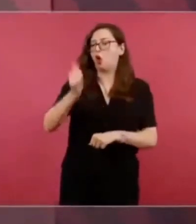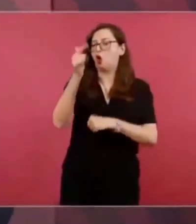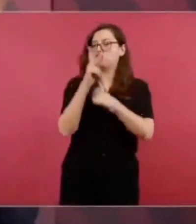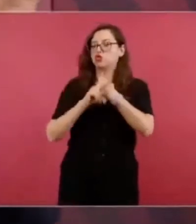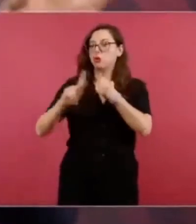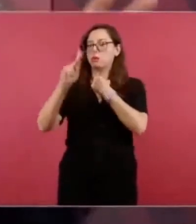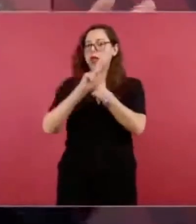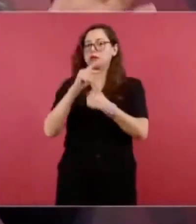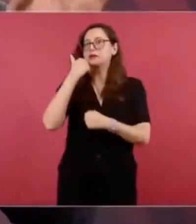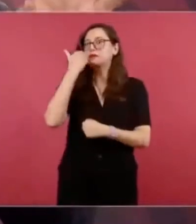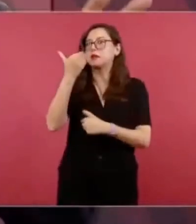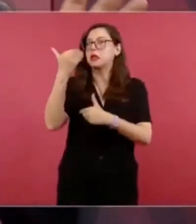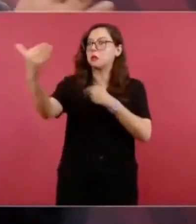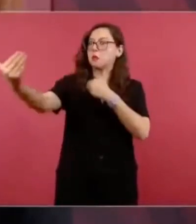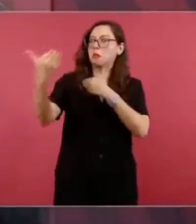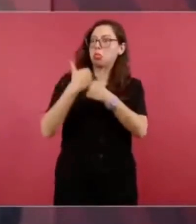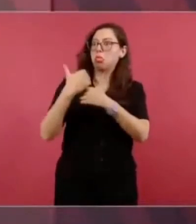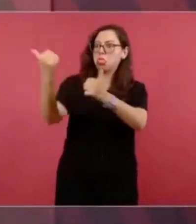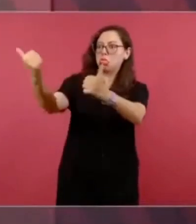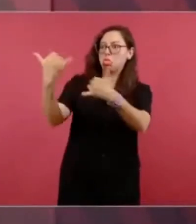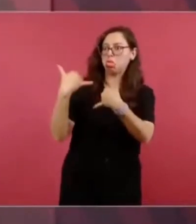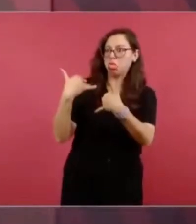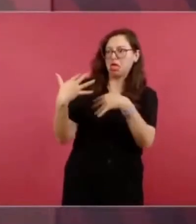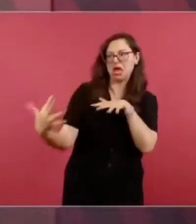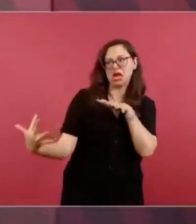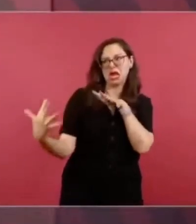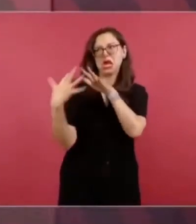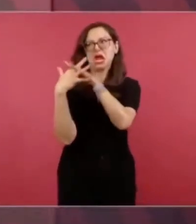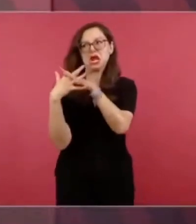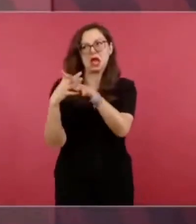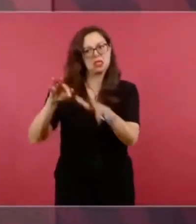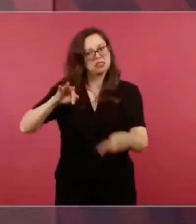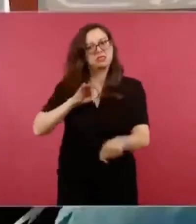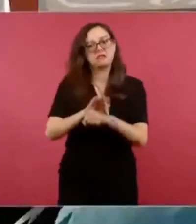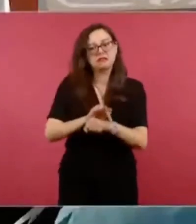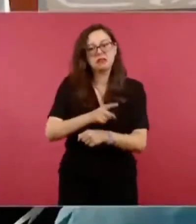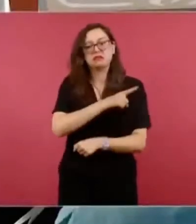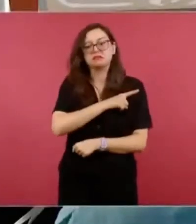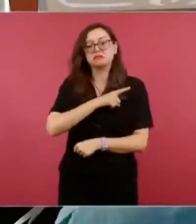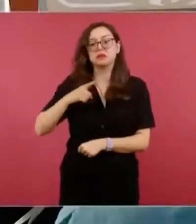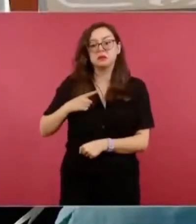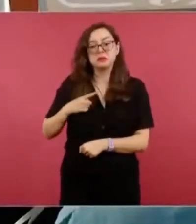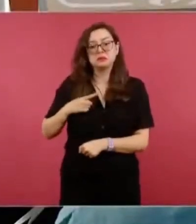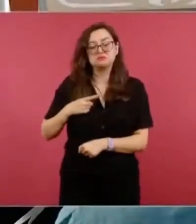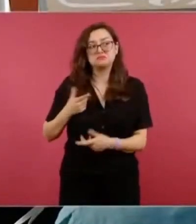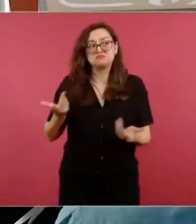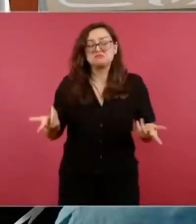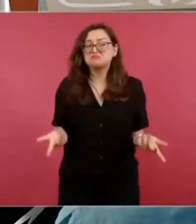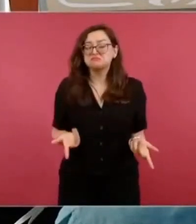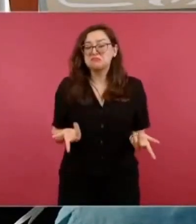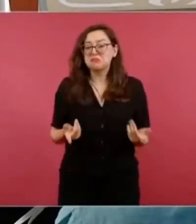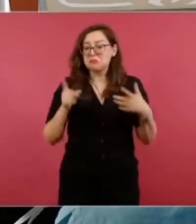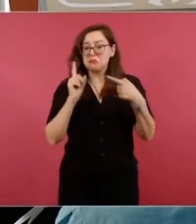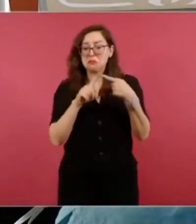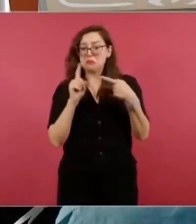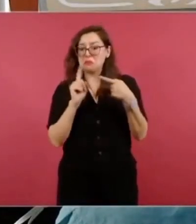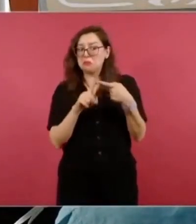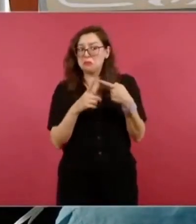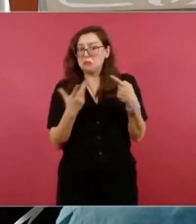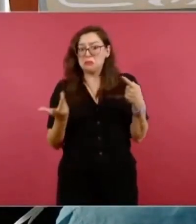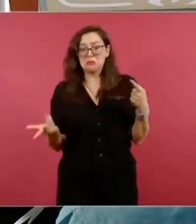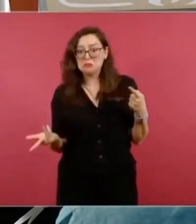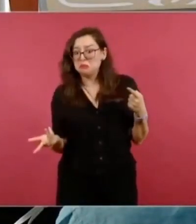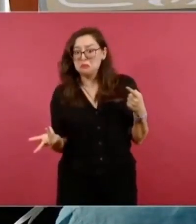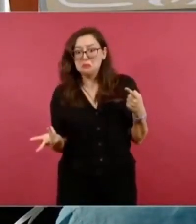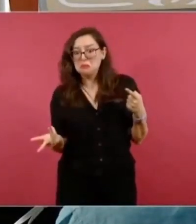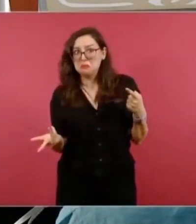Eso no les cuesta mucho, no les ha costado mucho, porque México se ha ganado el respeto de